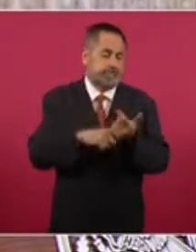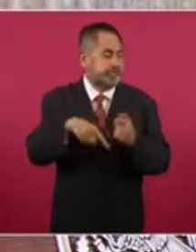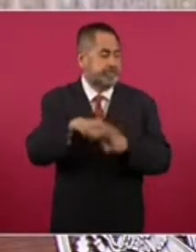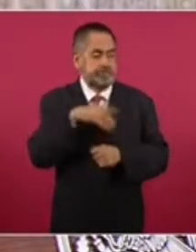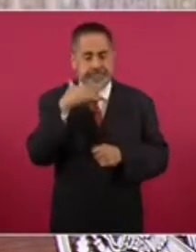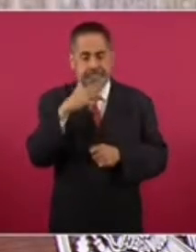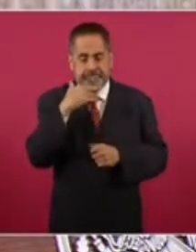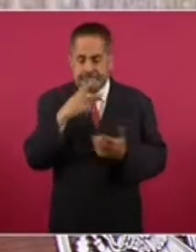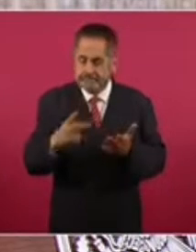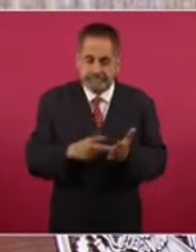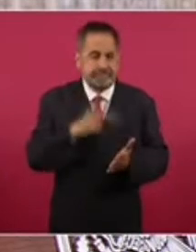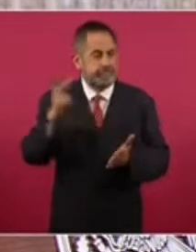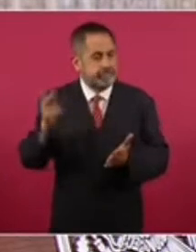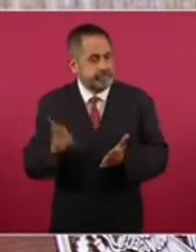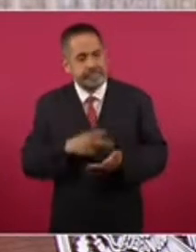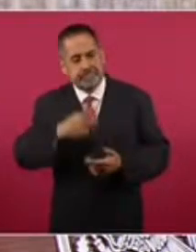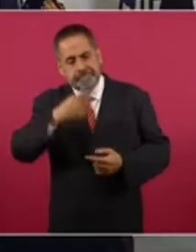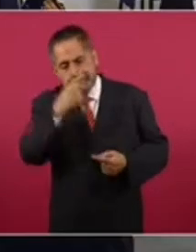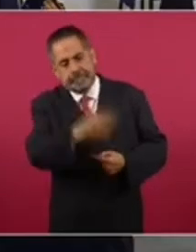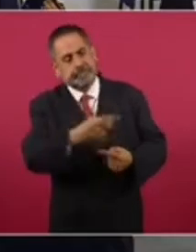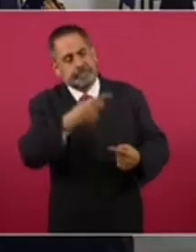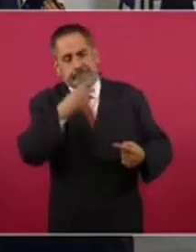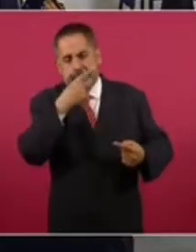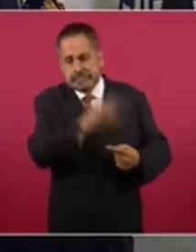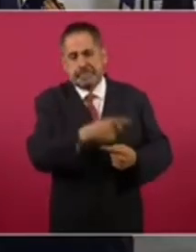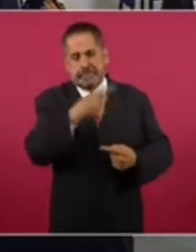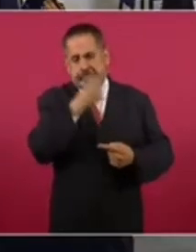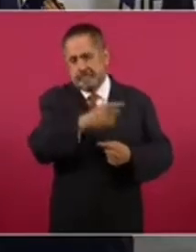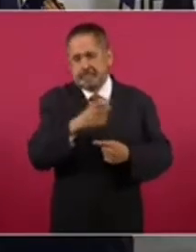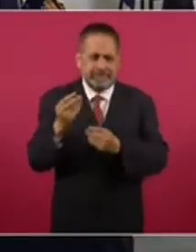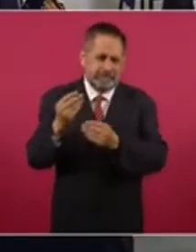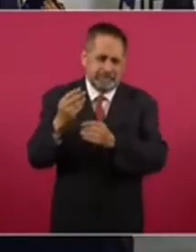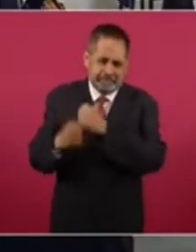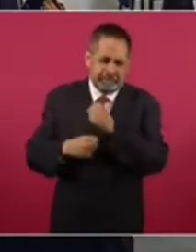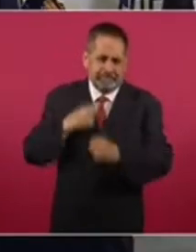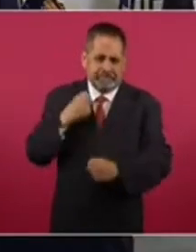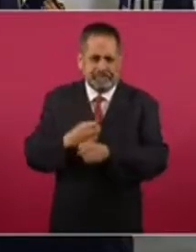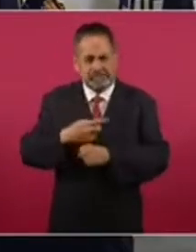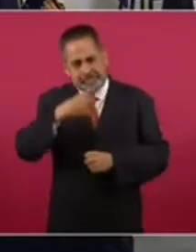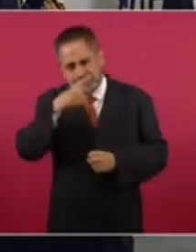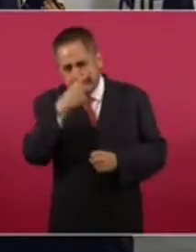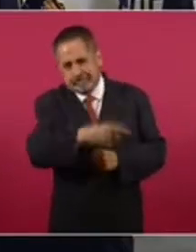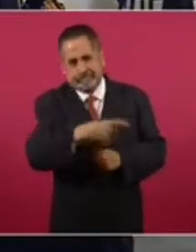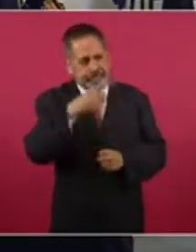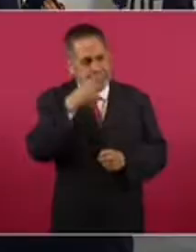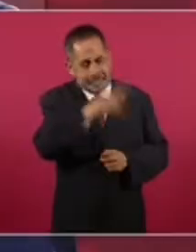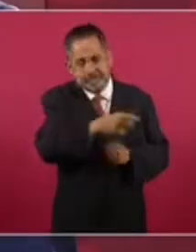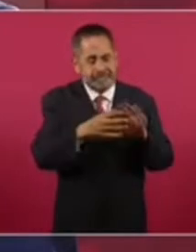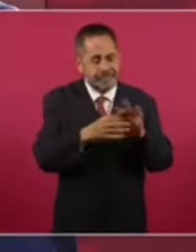y lo repetimos y lo repetimos y lo repetimos por años.